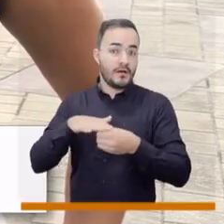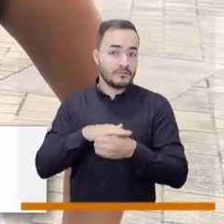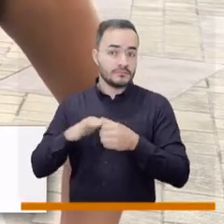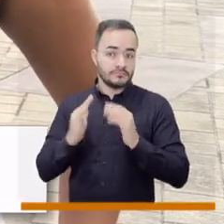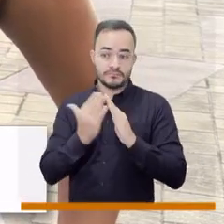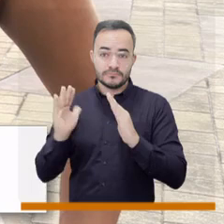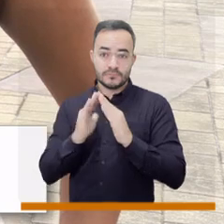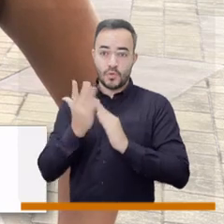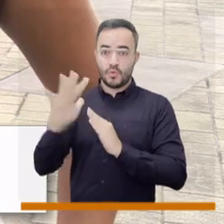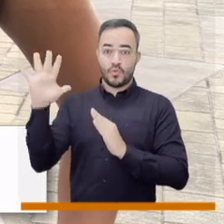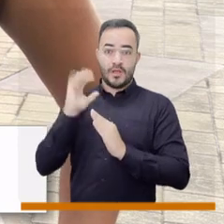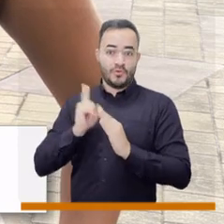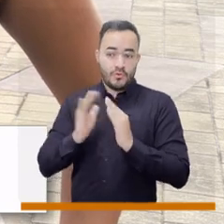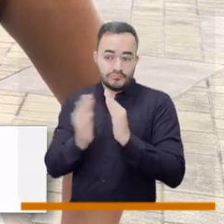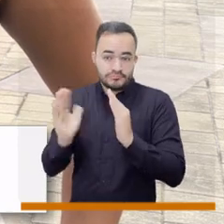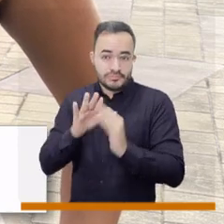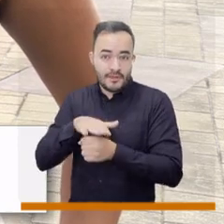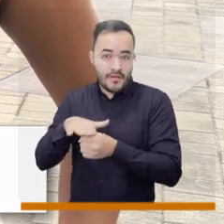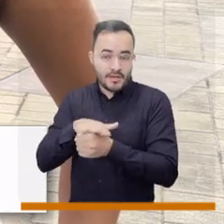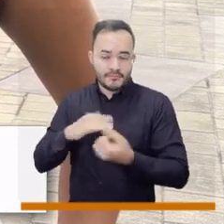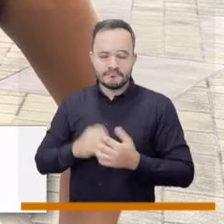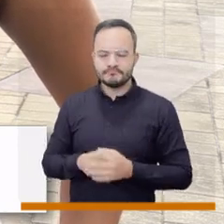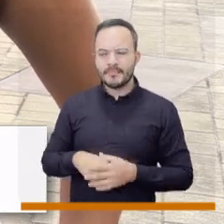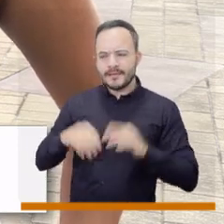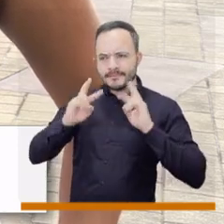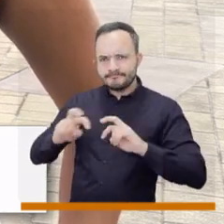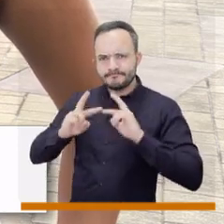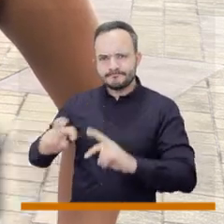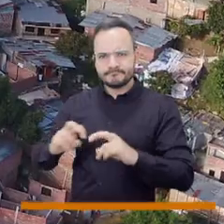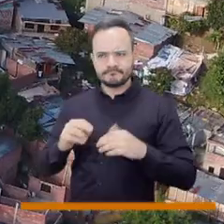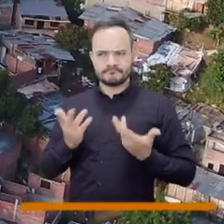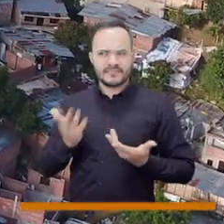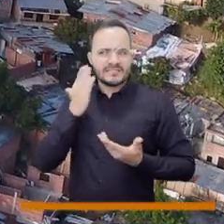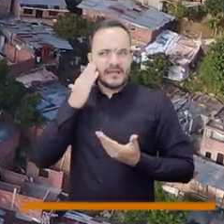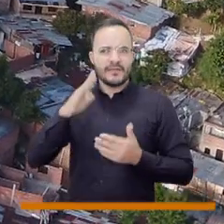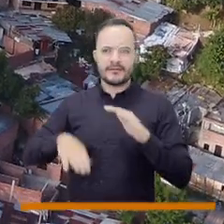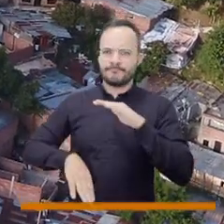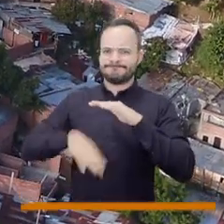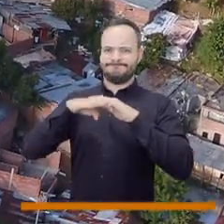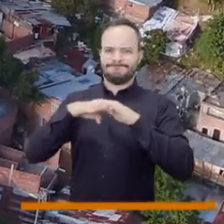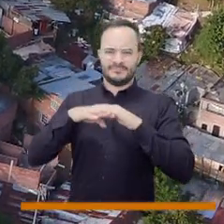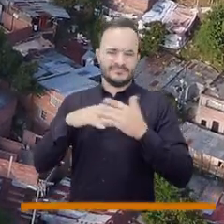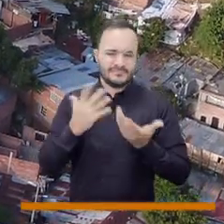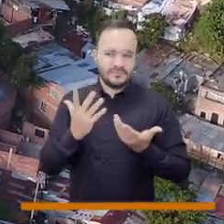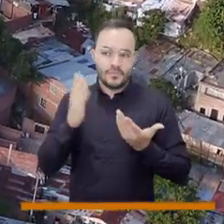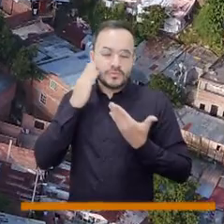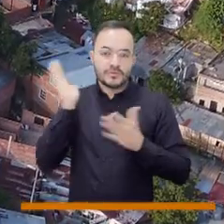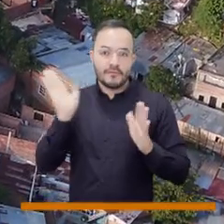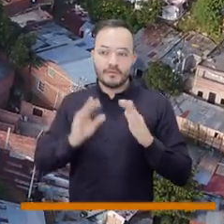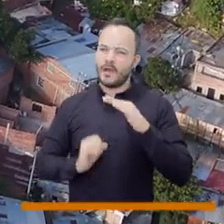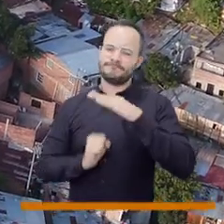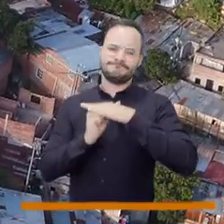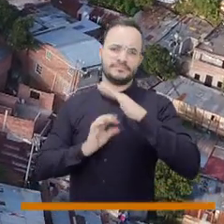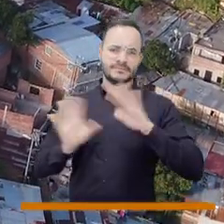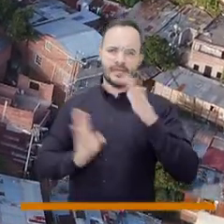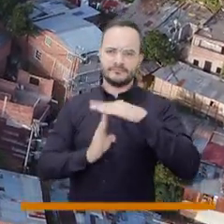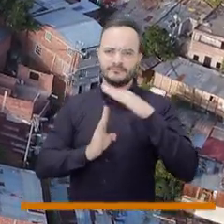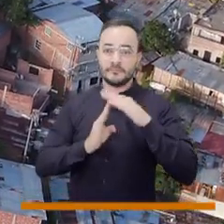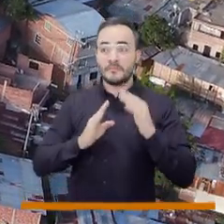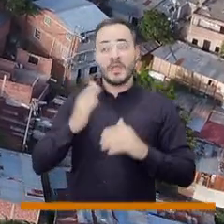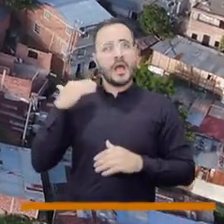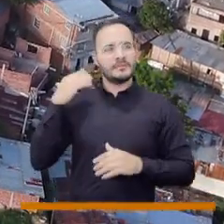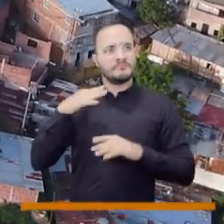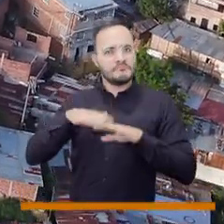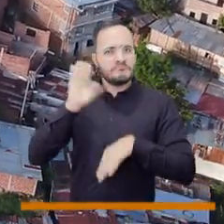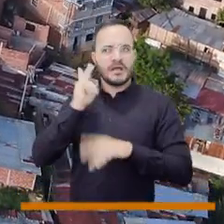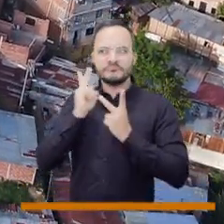ciudad. Eso es importante resaltarlo, porque si bien hay estudios de capacidad de carga turística que se han hecho en entornos naturales, en senderos, es la primera